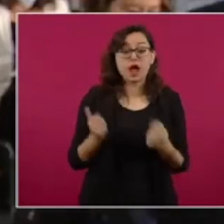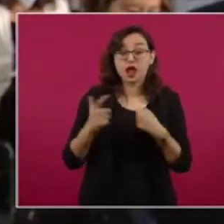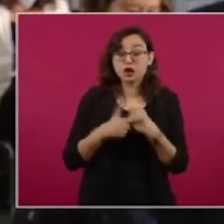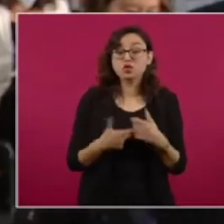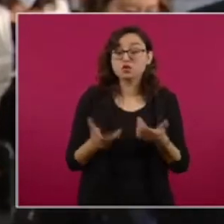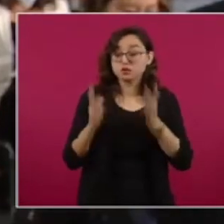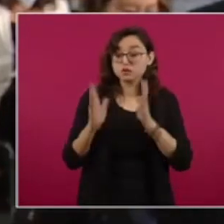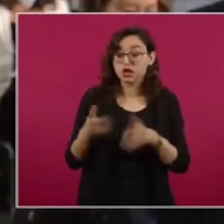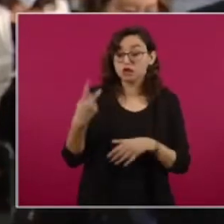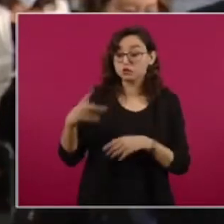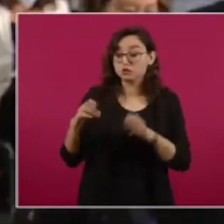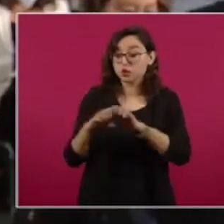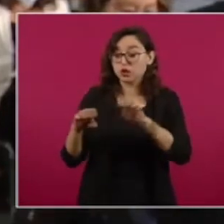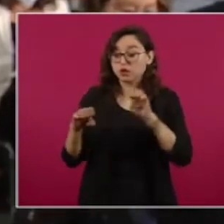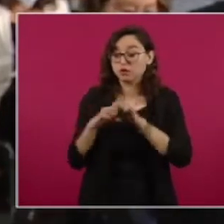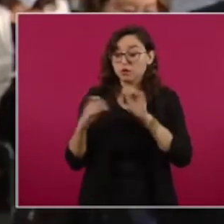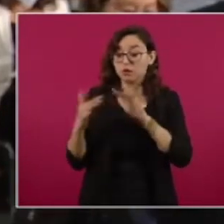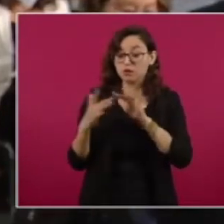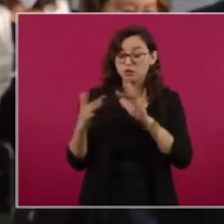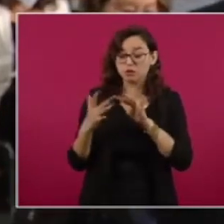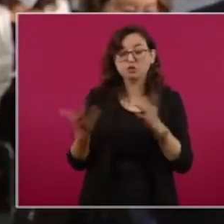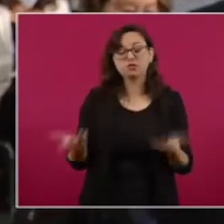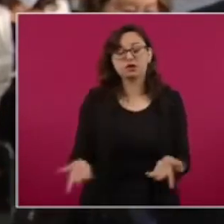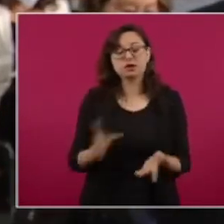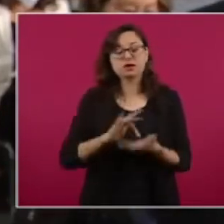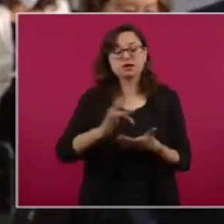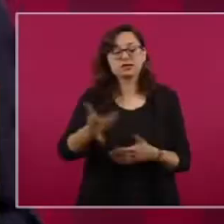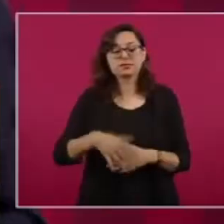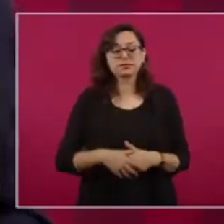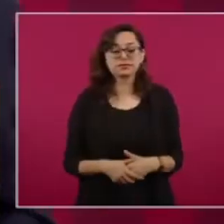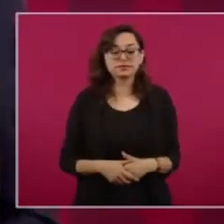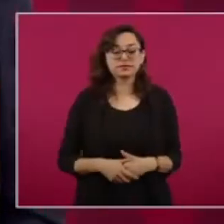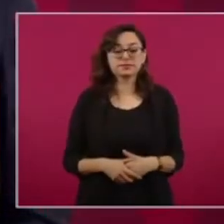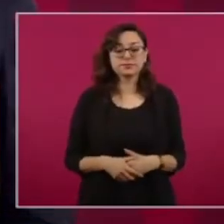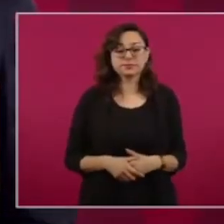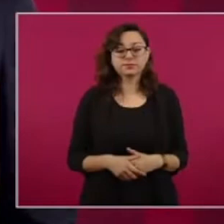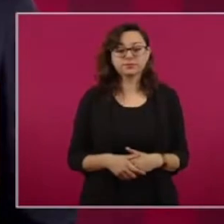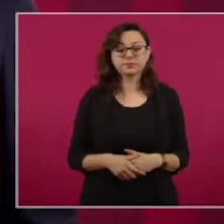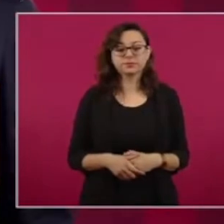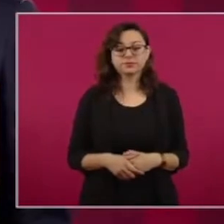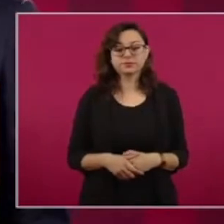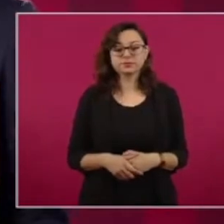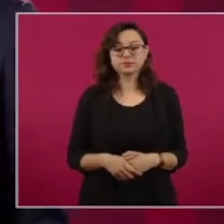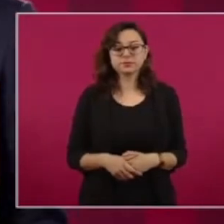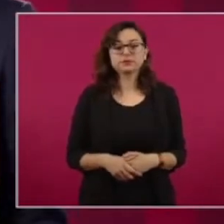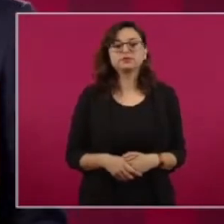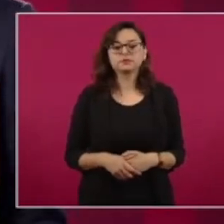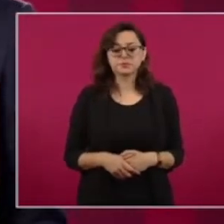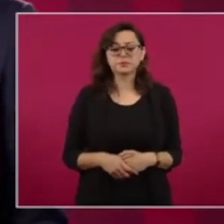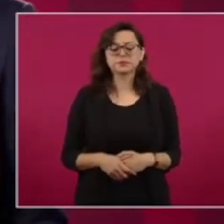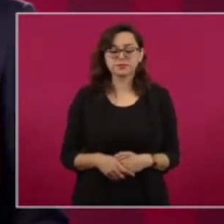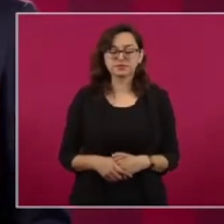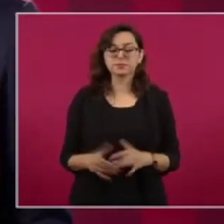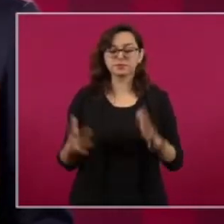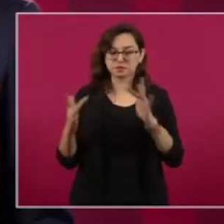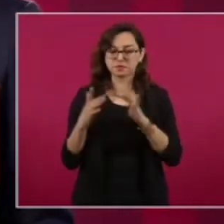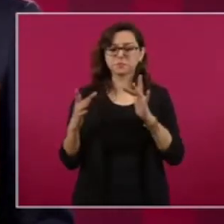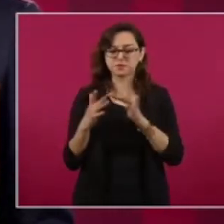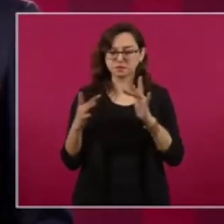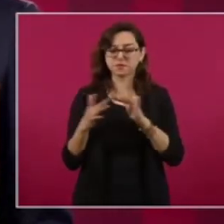con el equipo de defensa de Julian Assange. Gracias, presidente. Ha habido comunicación